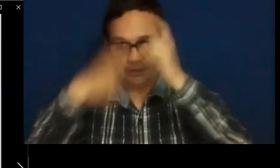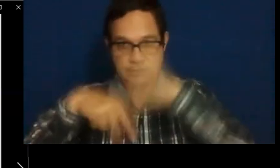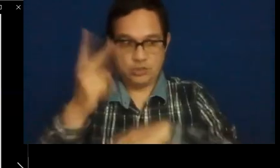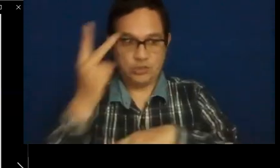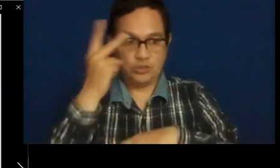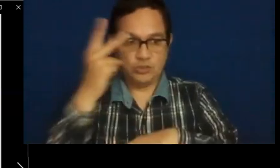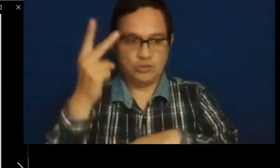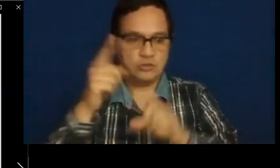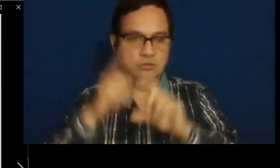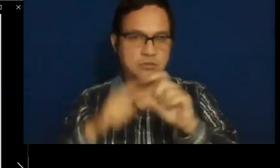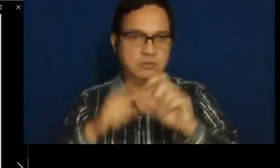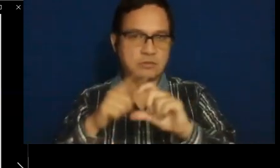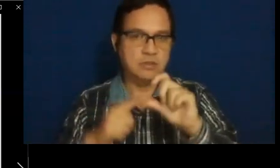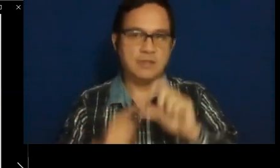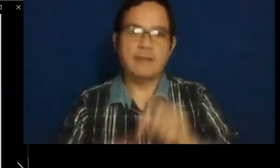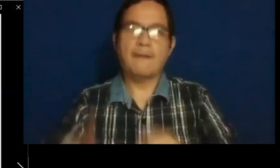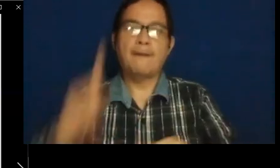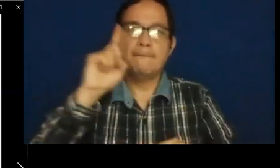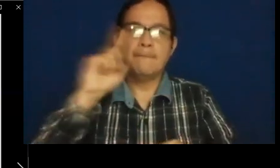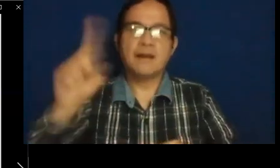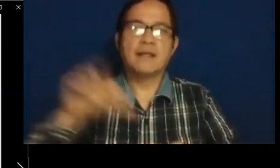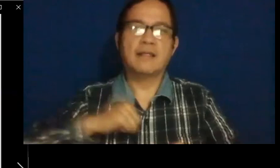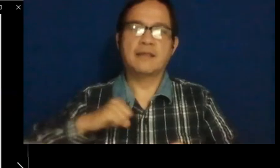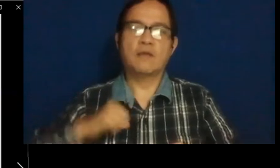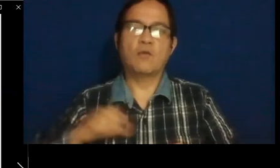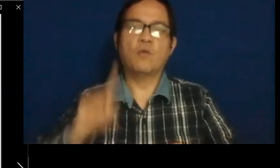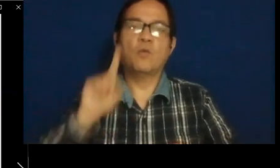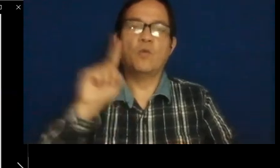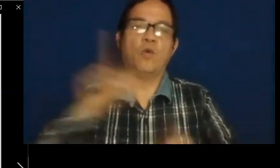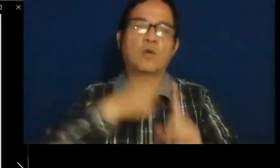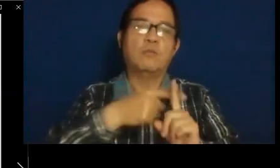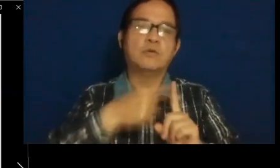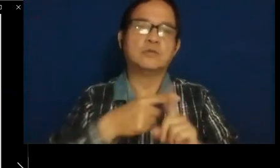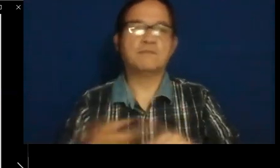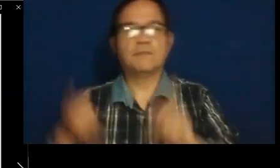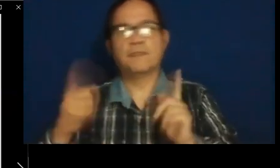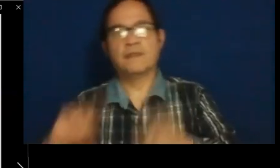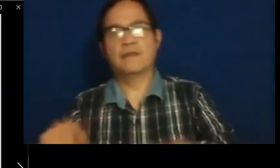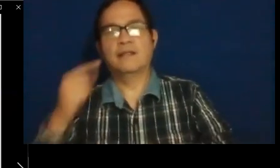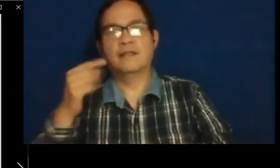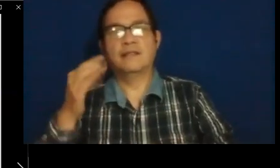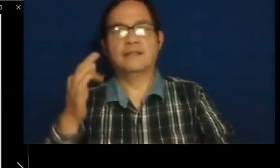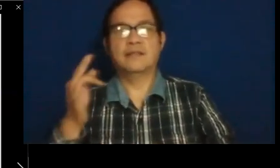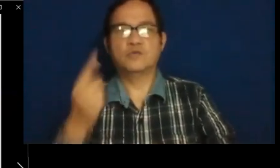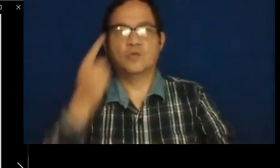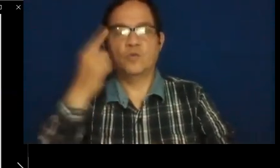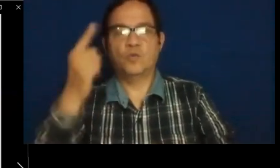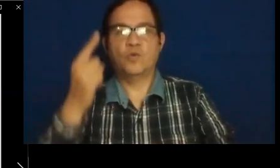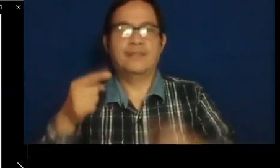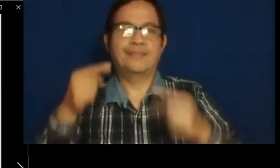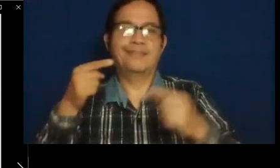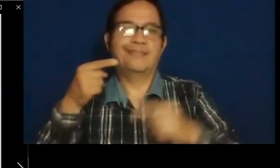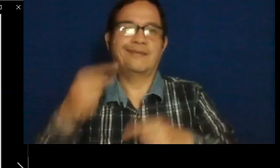me doy cuenta que en la primera tengo tensión 1 positiva y aquí tengo tensión 1 negativa. Entonces, ¿qué pasa? Si